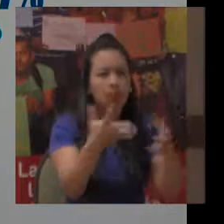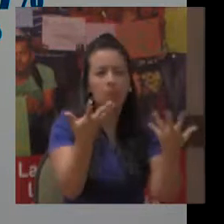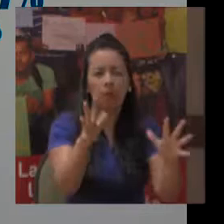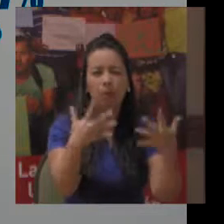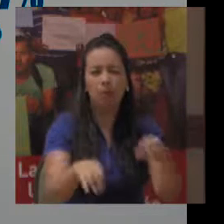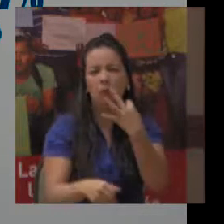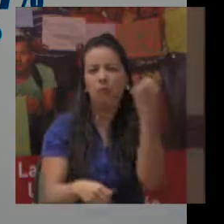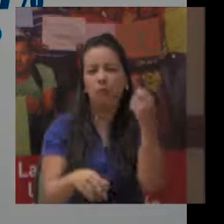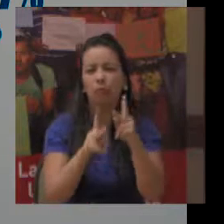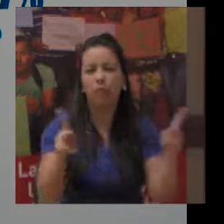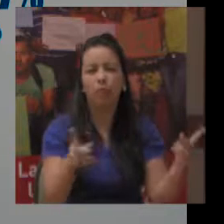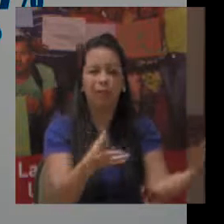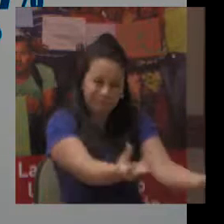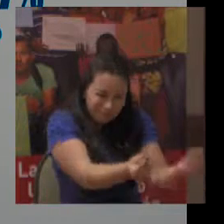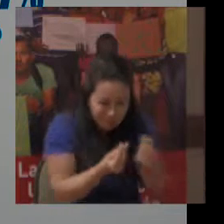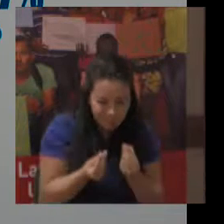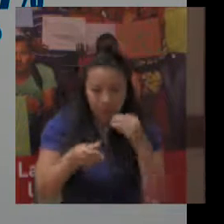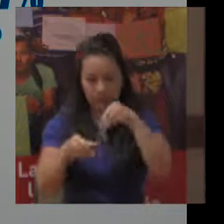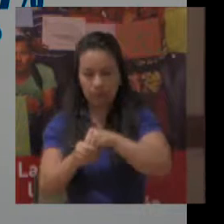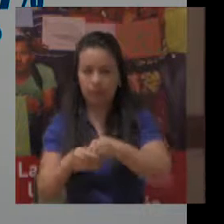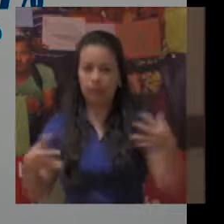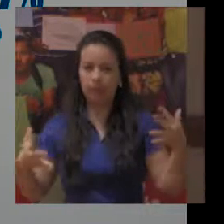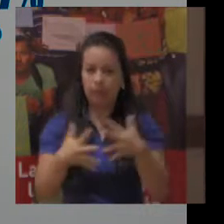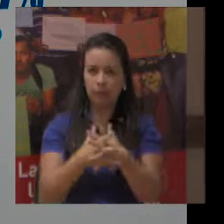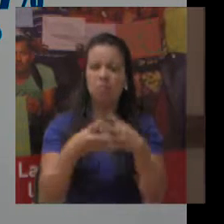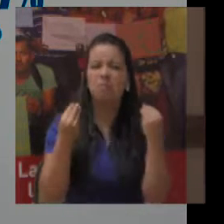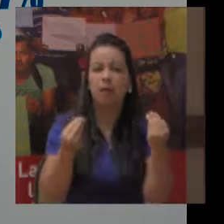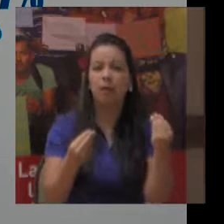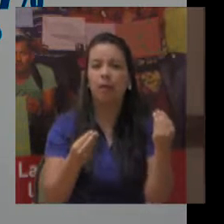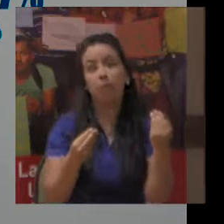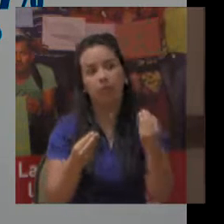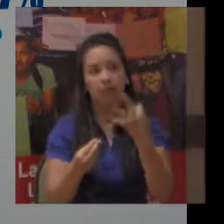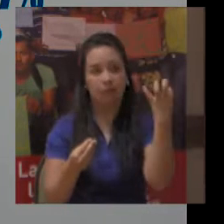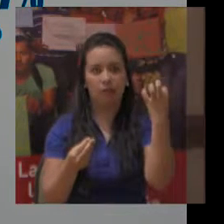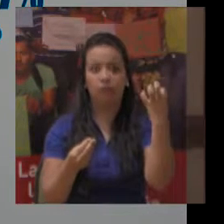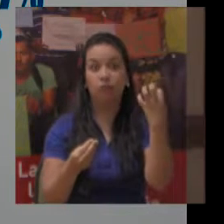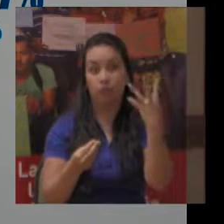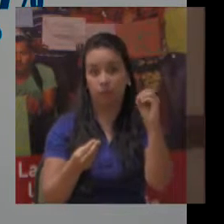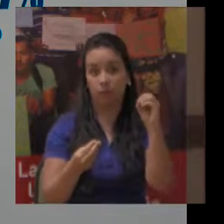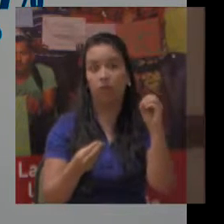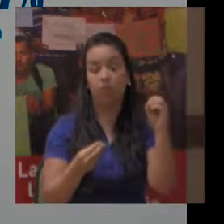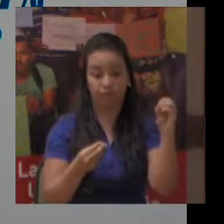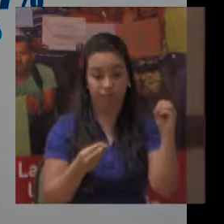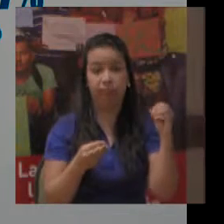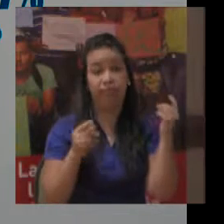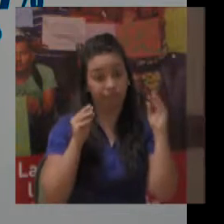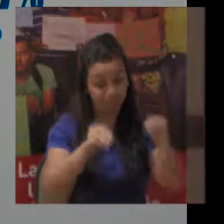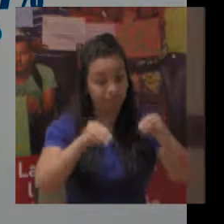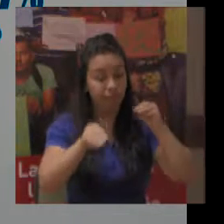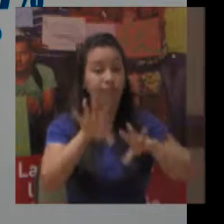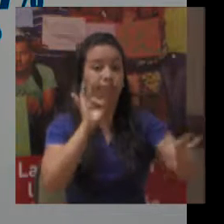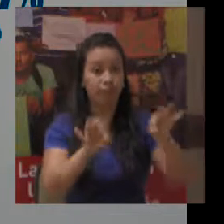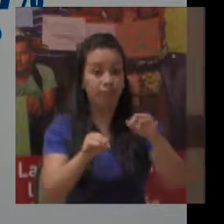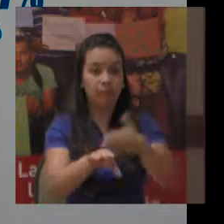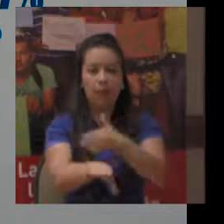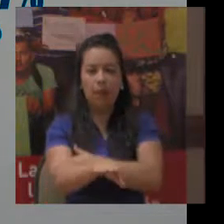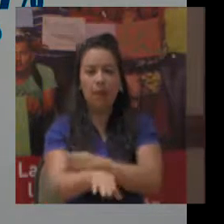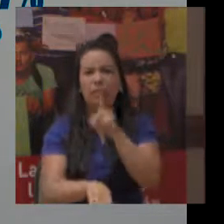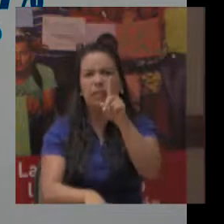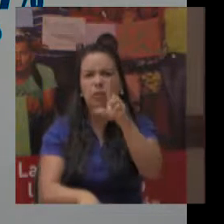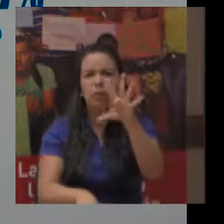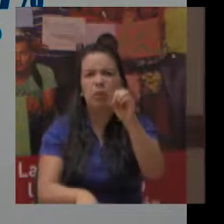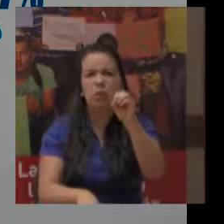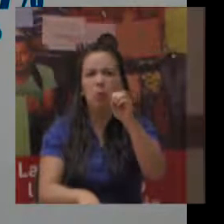externos al proceso de reintegración. Logramos vincular 304 actores, es decir, cumplimos un 105% de lo que nos habíamos